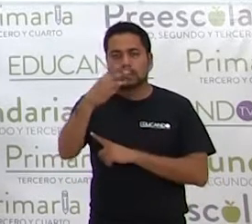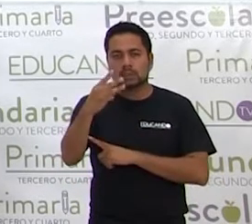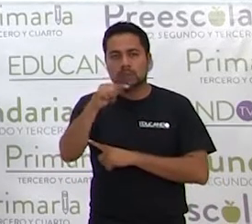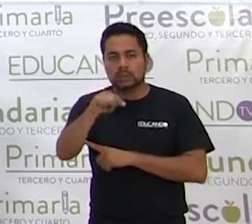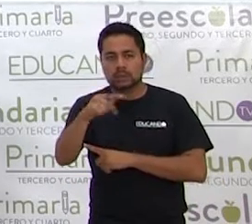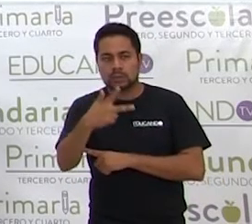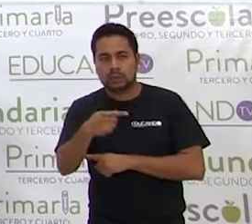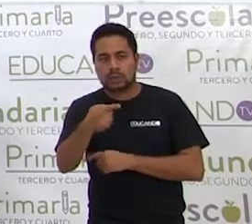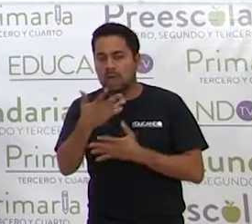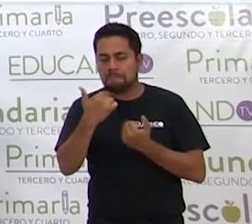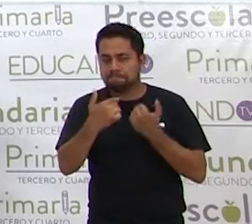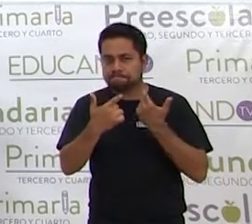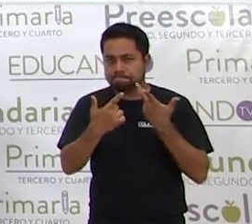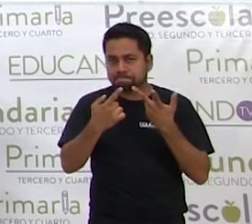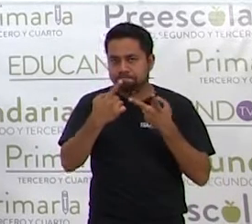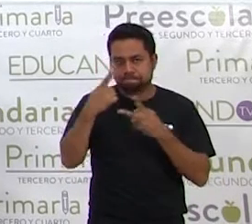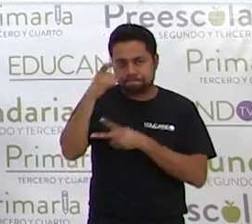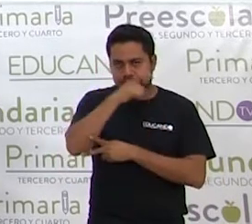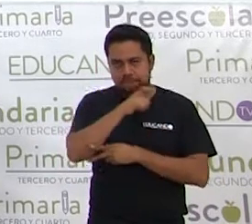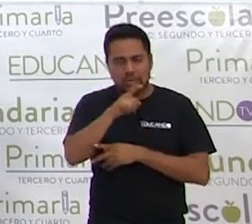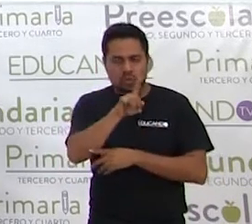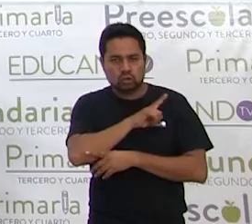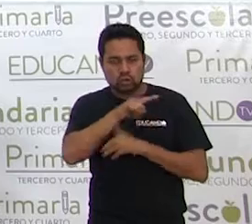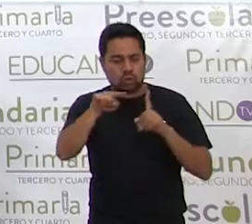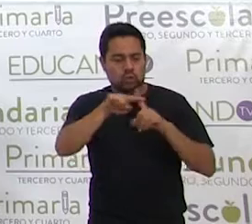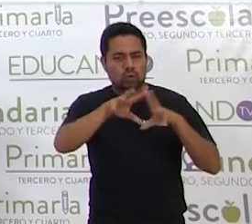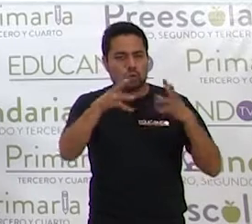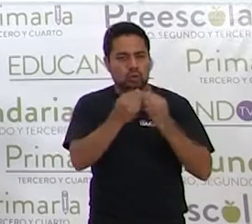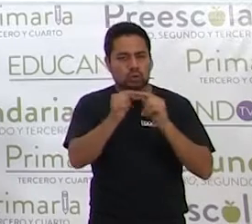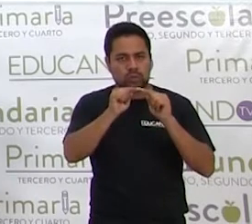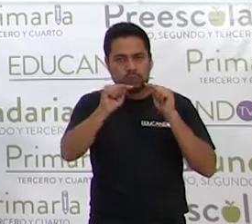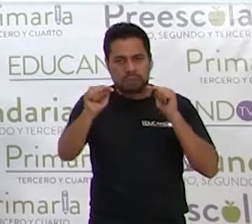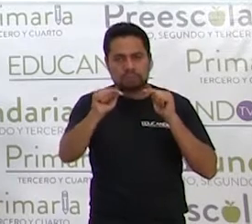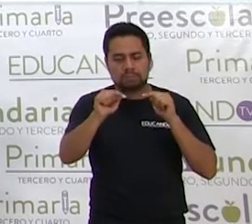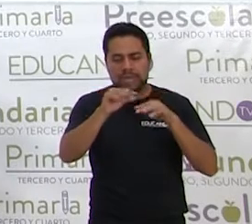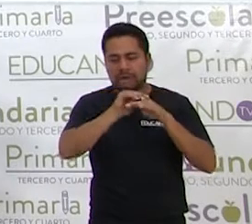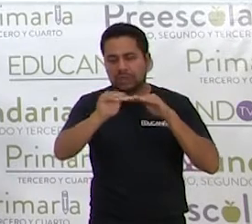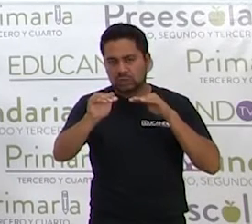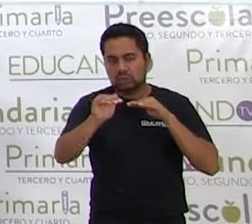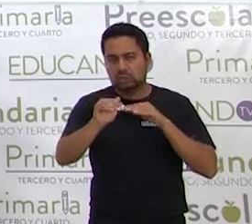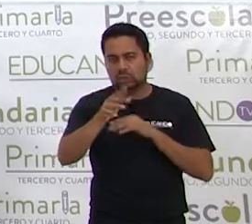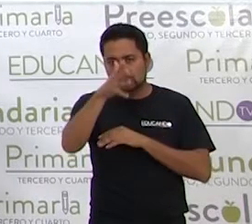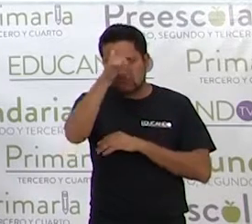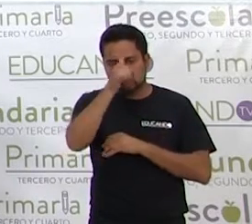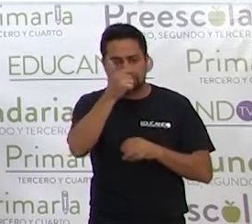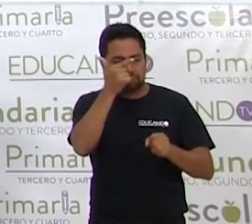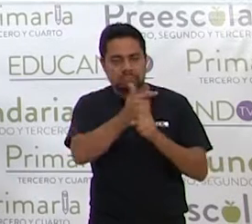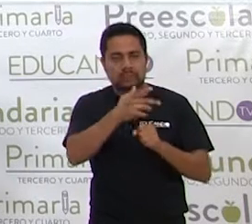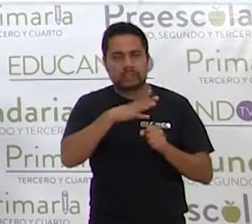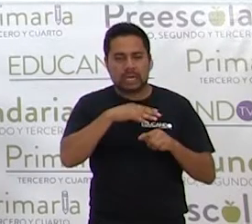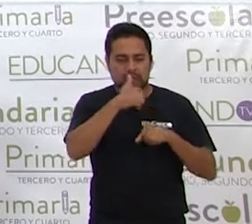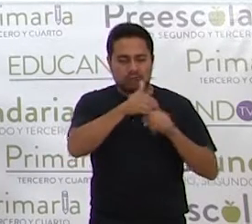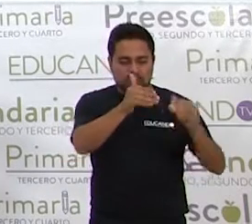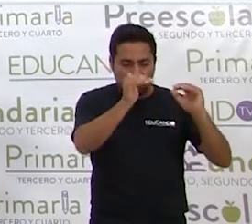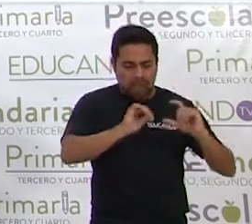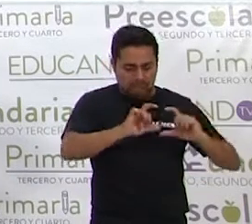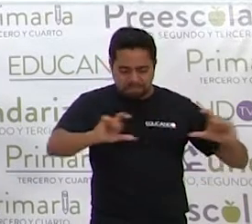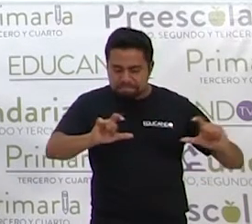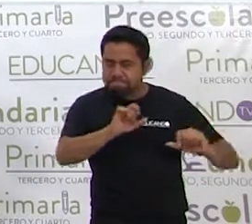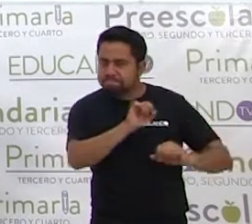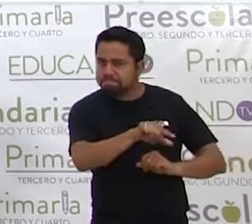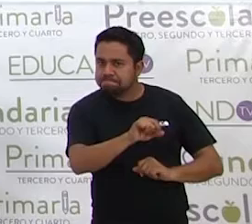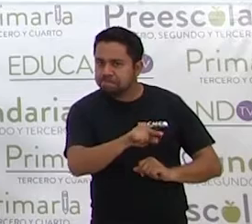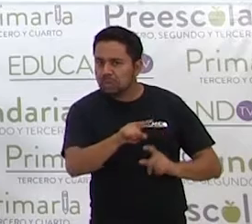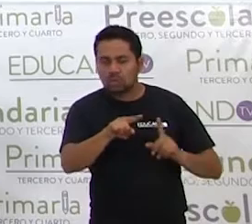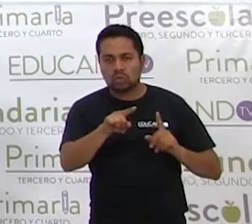aquí no hay problema es una suma de fracciones si si se da si se dan cuenta tienen igual denominador y nada